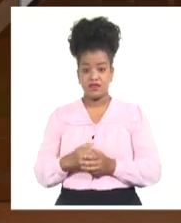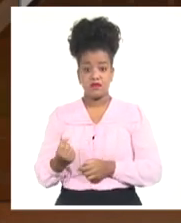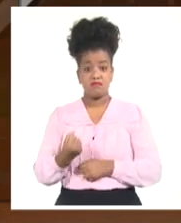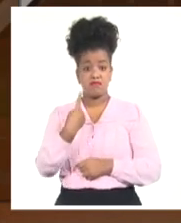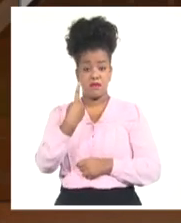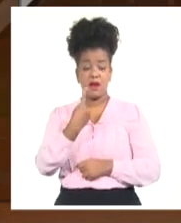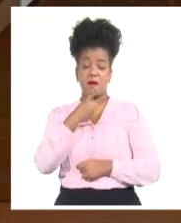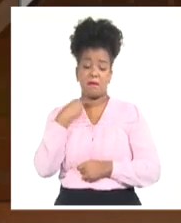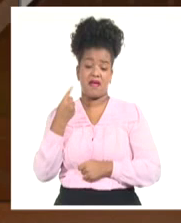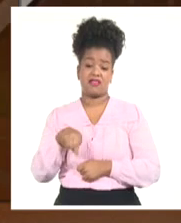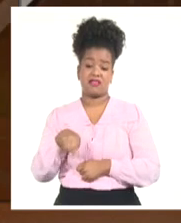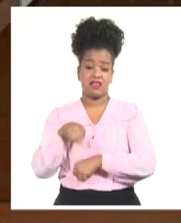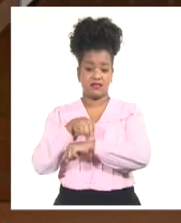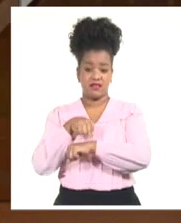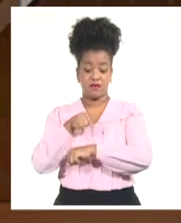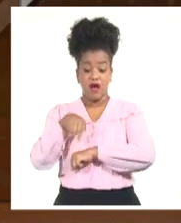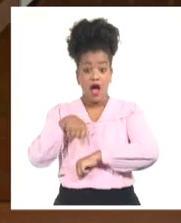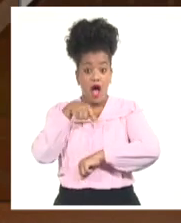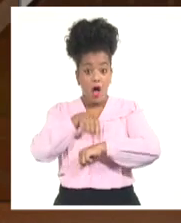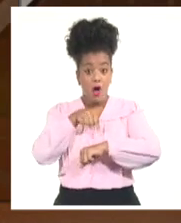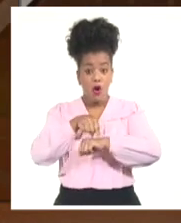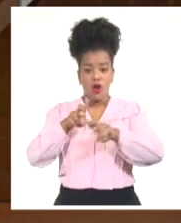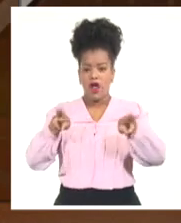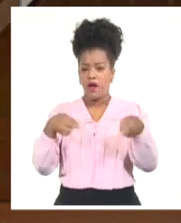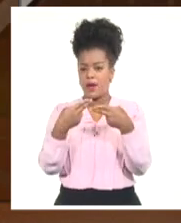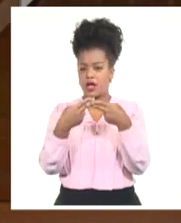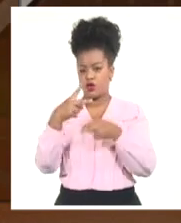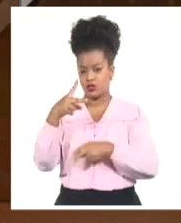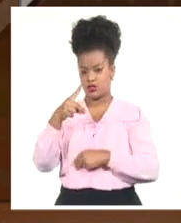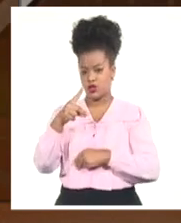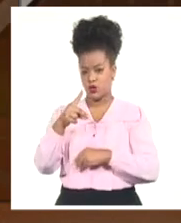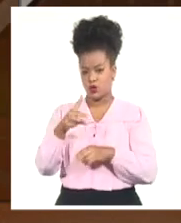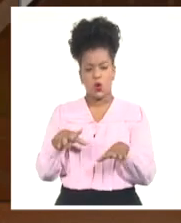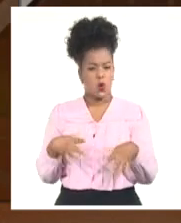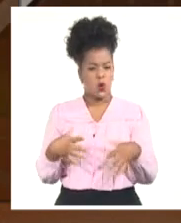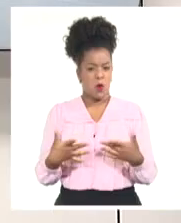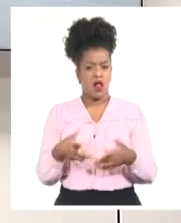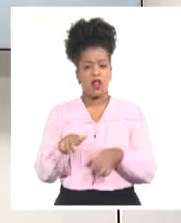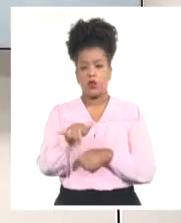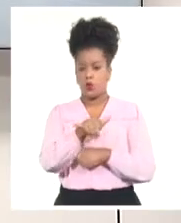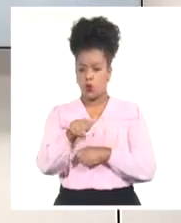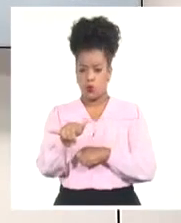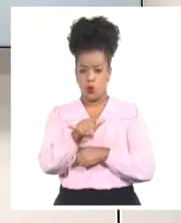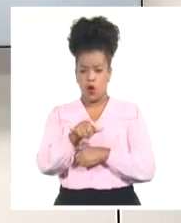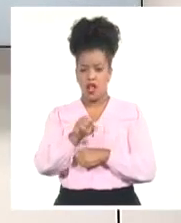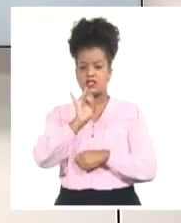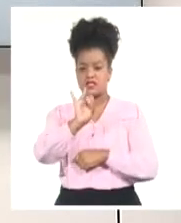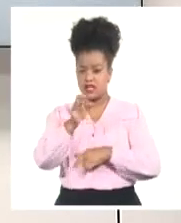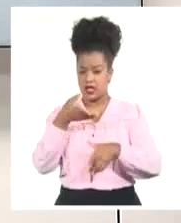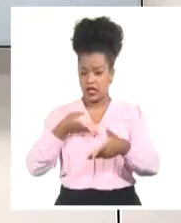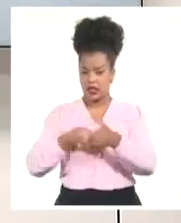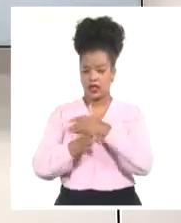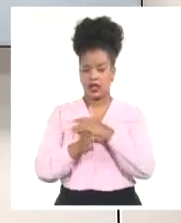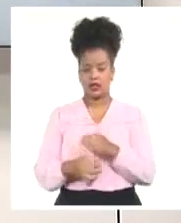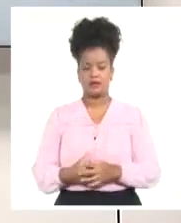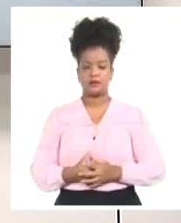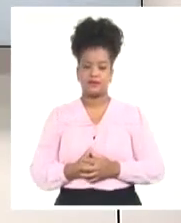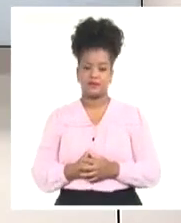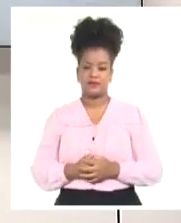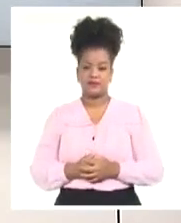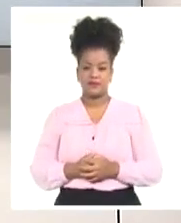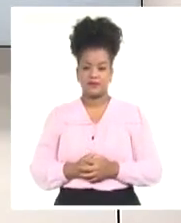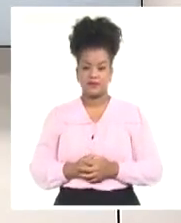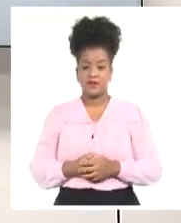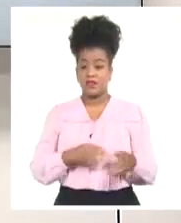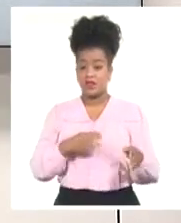en esta temporada. A esta hora se efectúa el segundo encuentro, que será igualmente a 7 entradas. Y según reporta